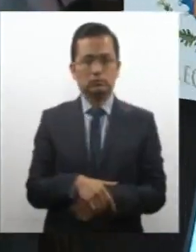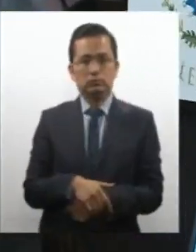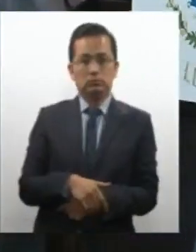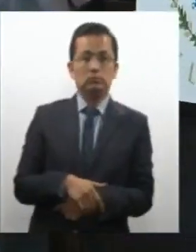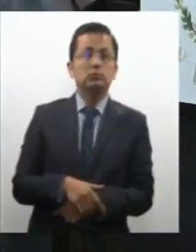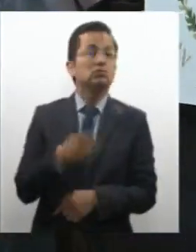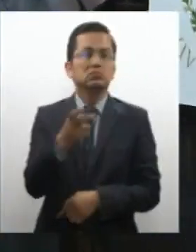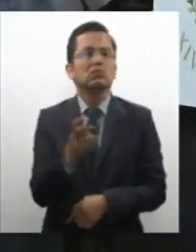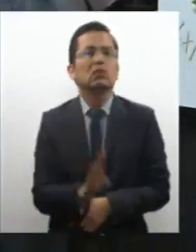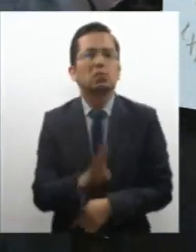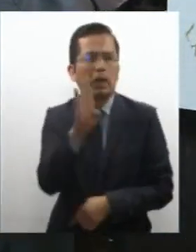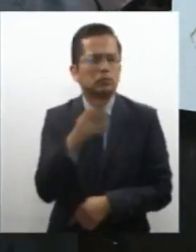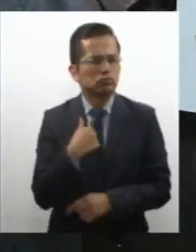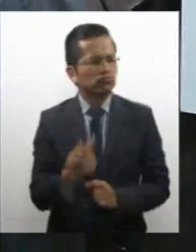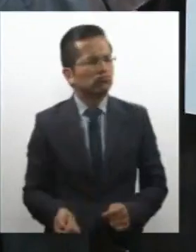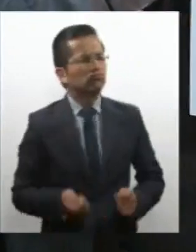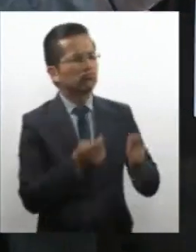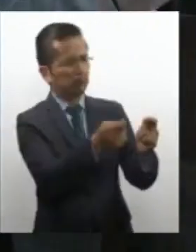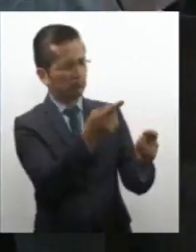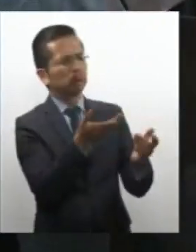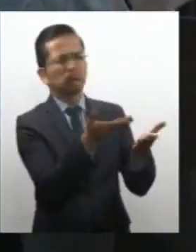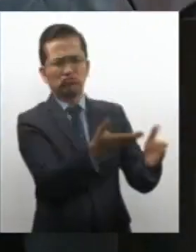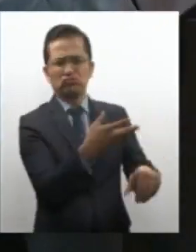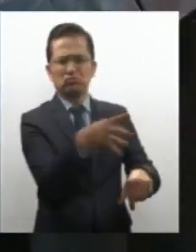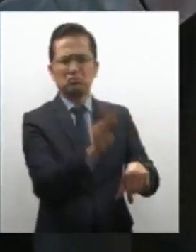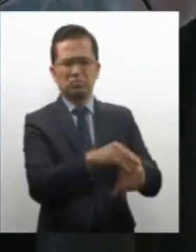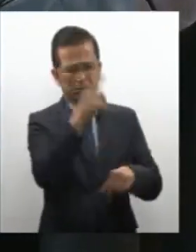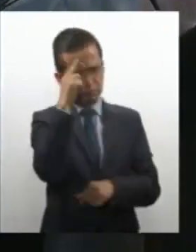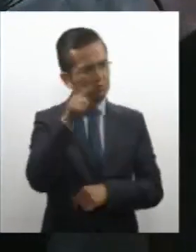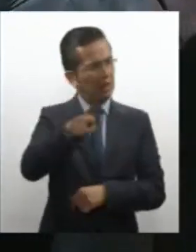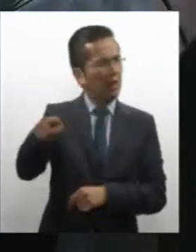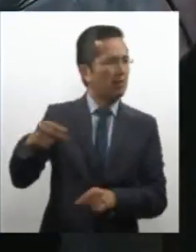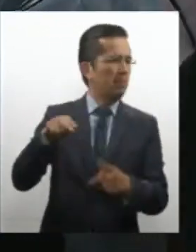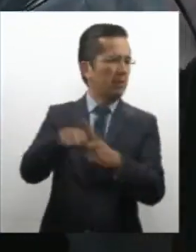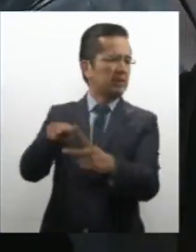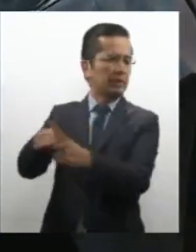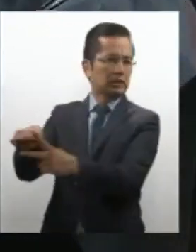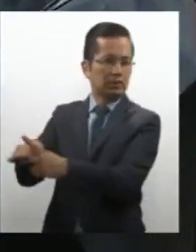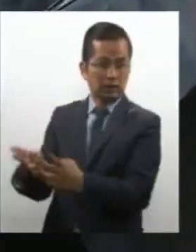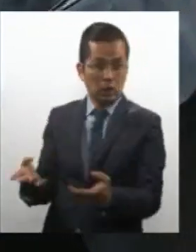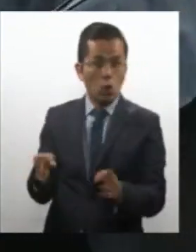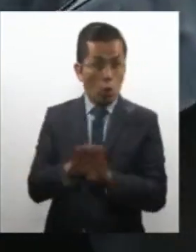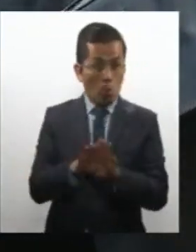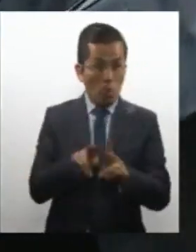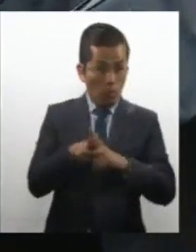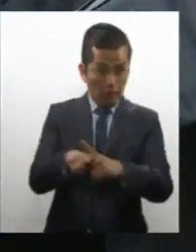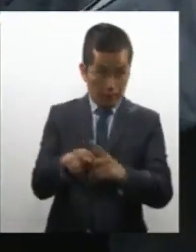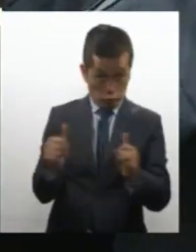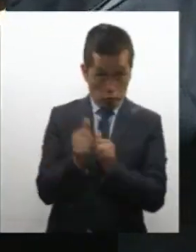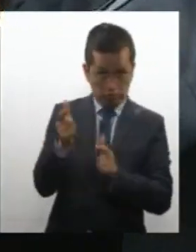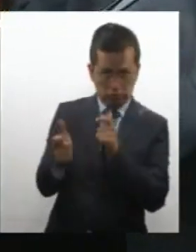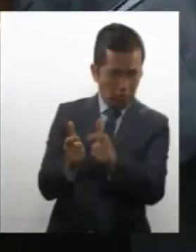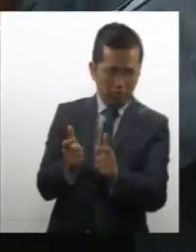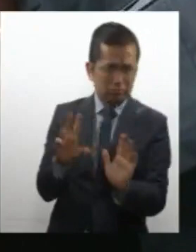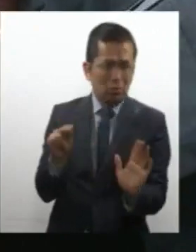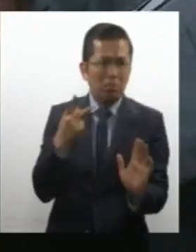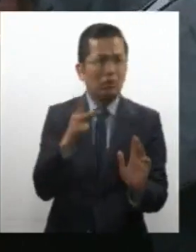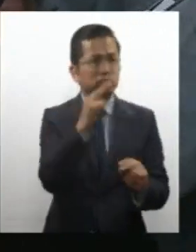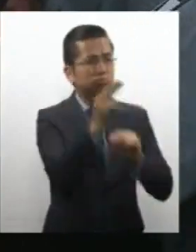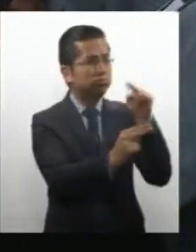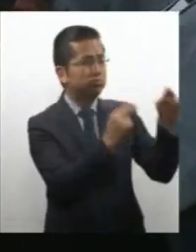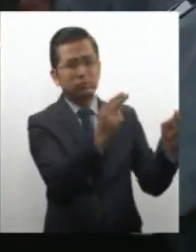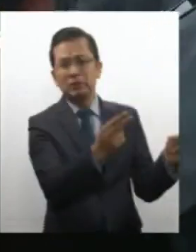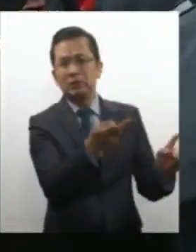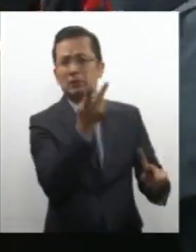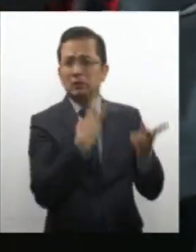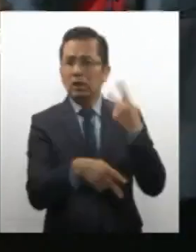una pistola, pero es que te maten de una manera silenciosa con malos combustibles. Y seguramente me van a preguntar qué han hecho los gobiernos anteriores.